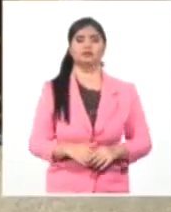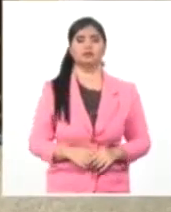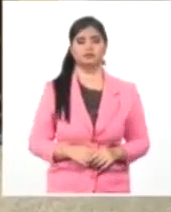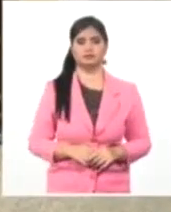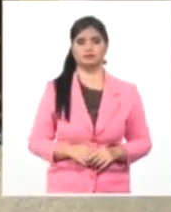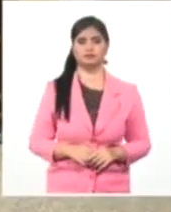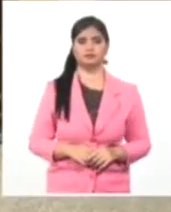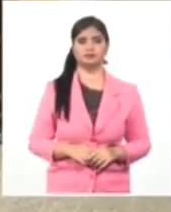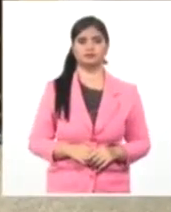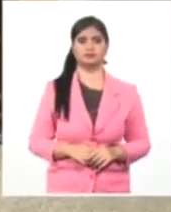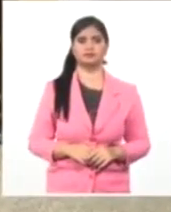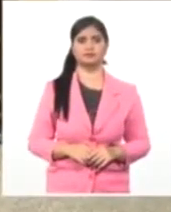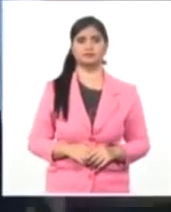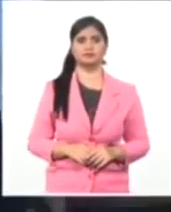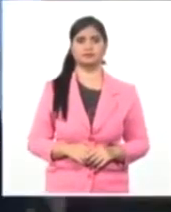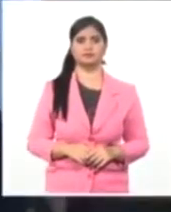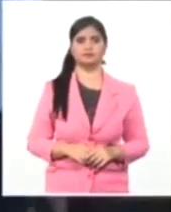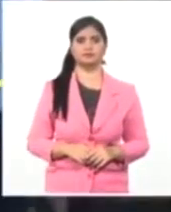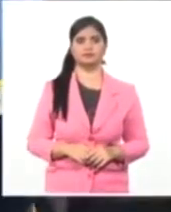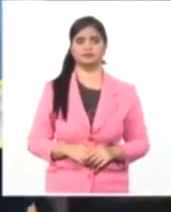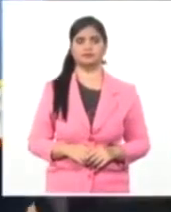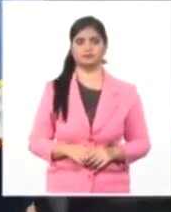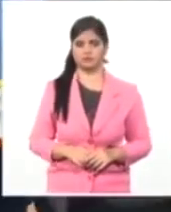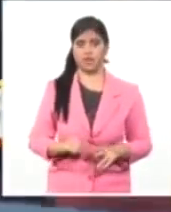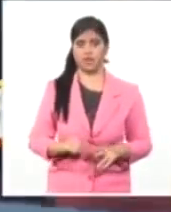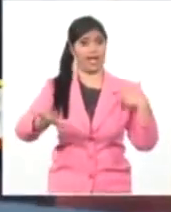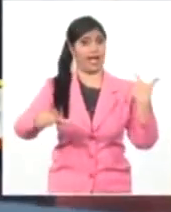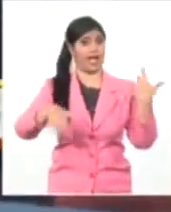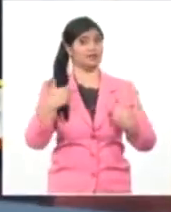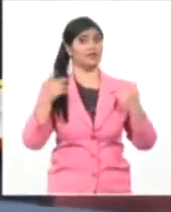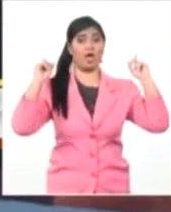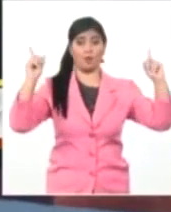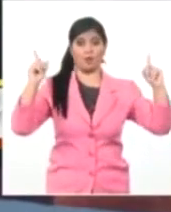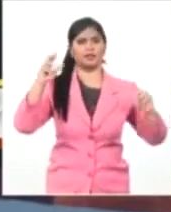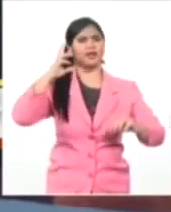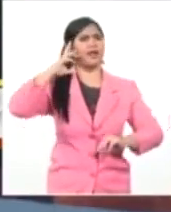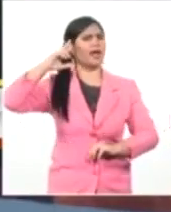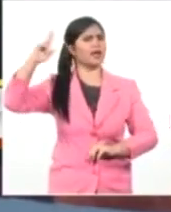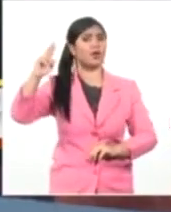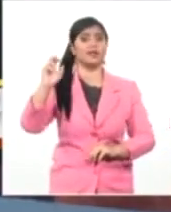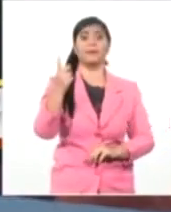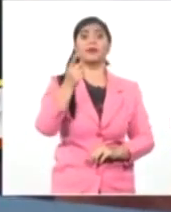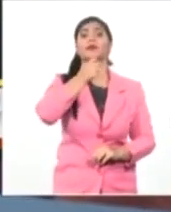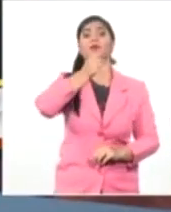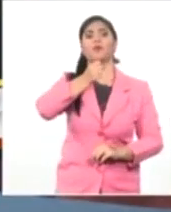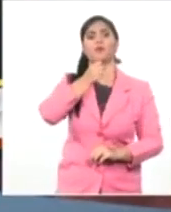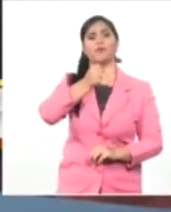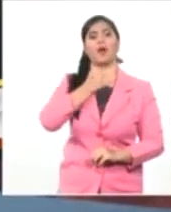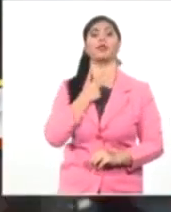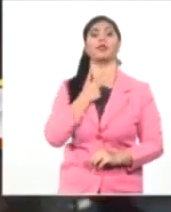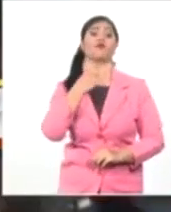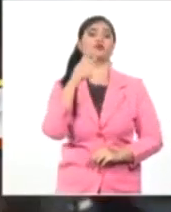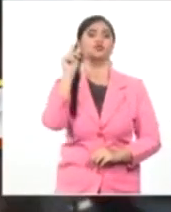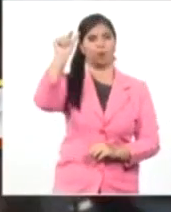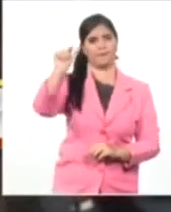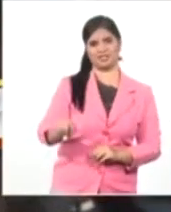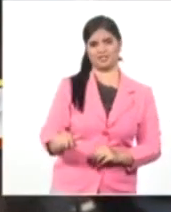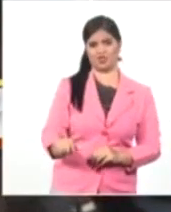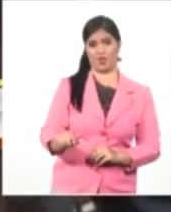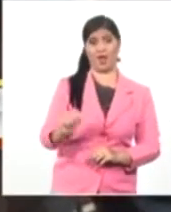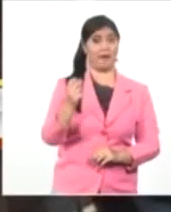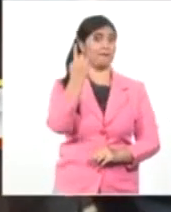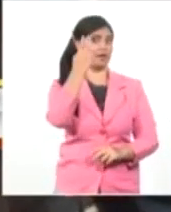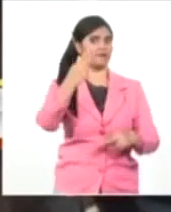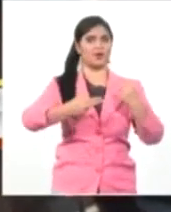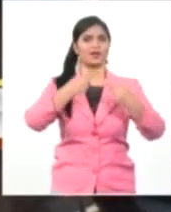En la ceremonia se recordó la histórica primera transmisión de la entonces clandestina emisora Radio Rebelde y la proeza